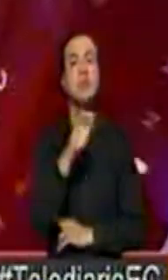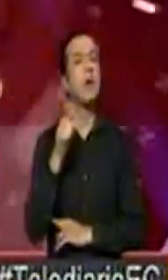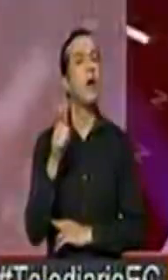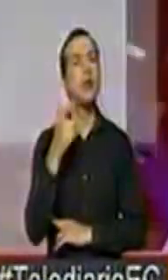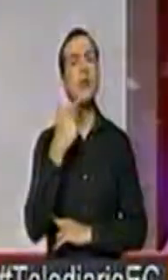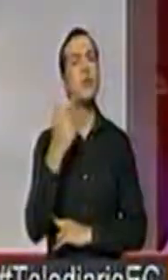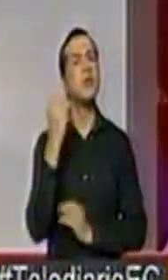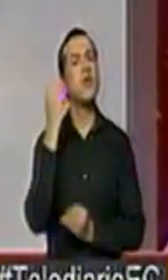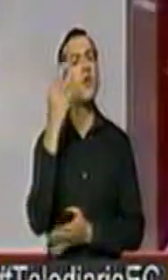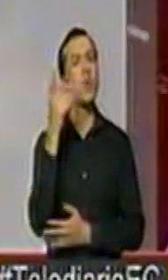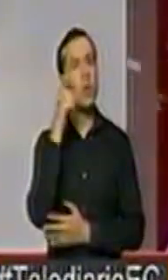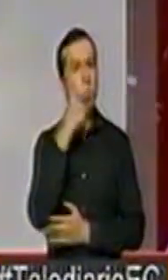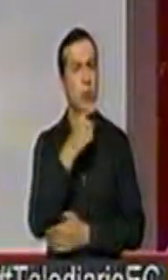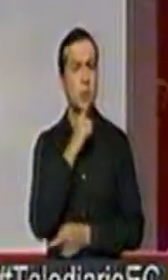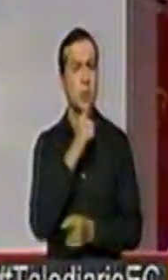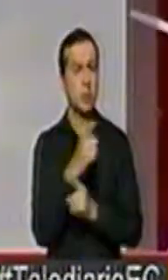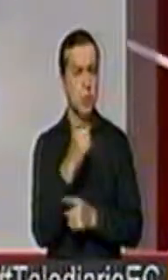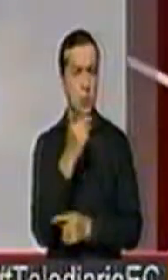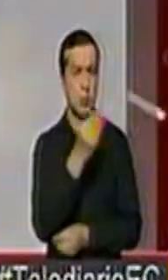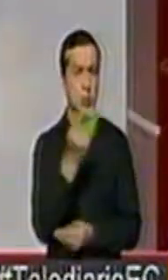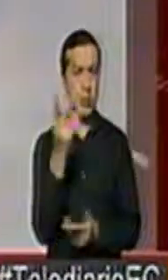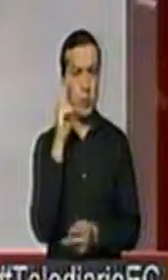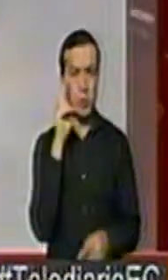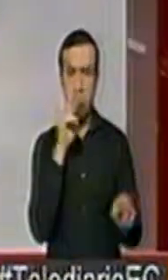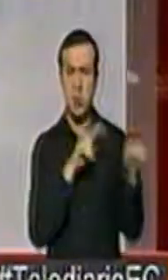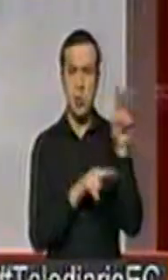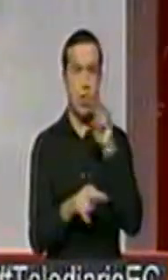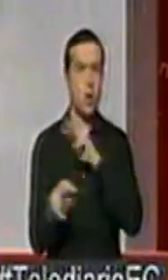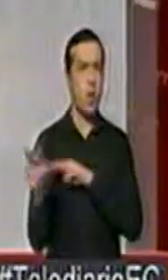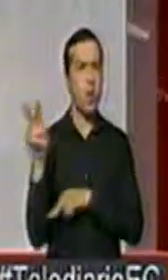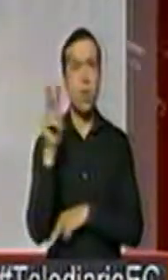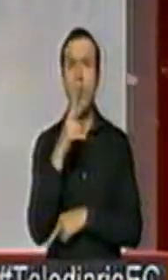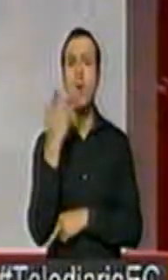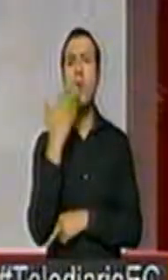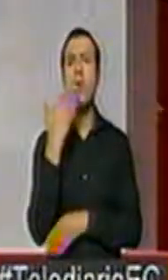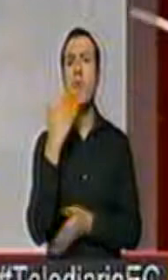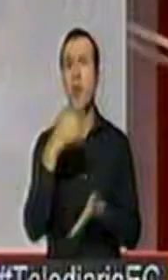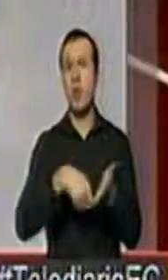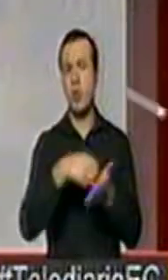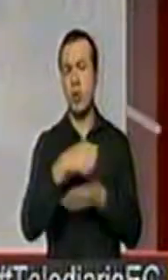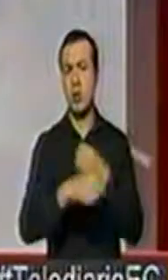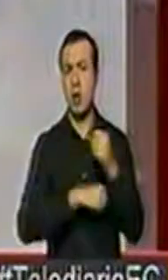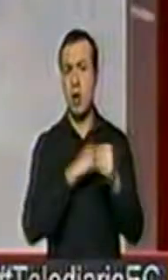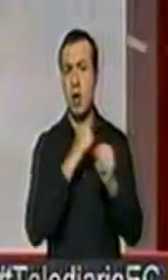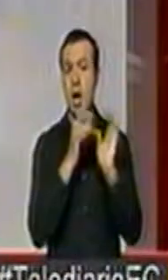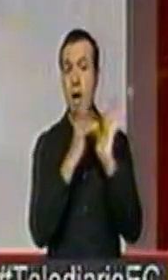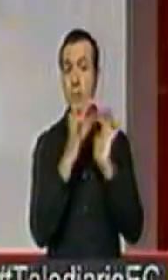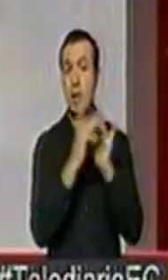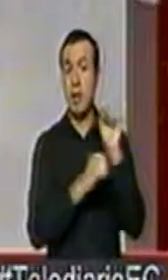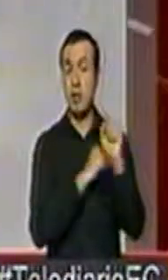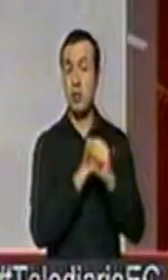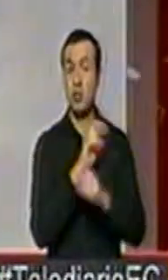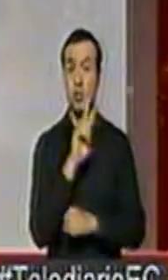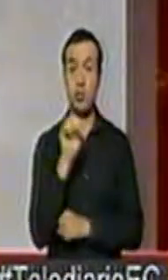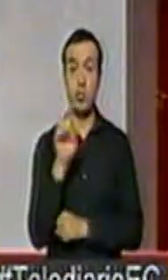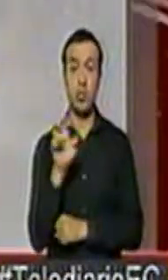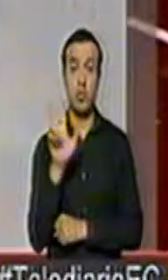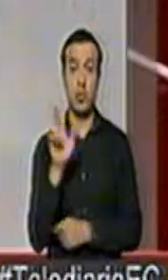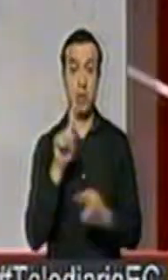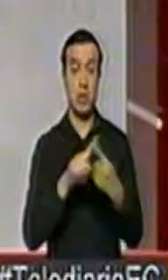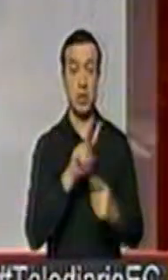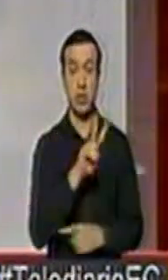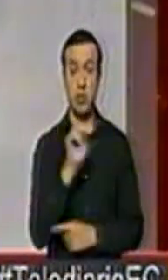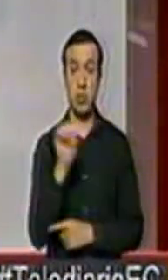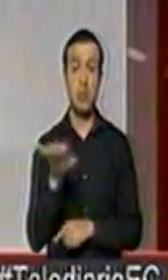un informe de Contraloría en el que se examinó los contratos que se efectuaron entre abril de 2013 y mayo de 2016, en donde